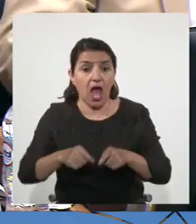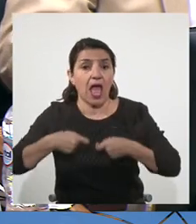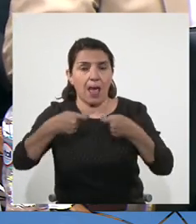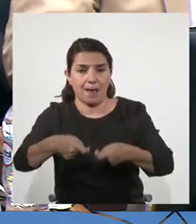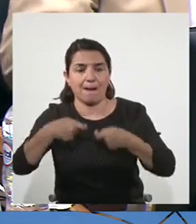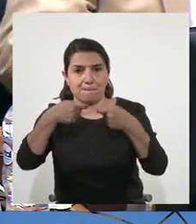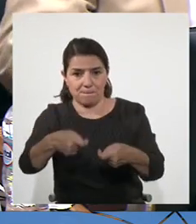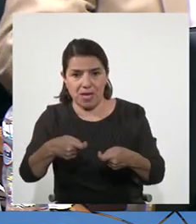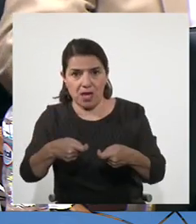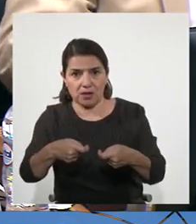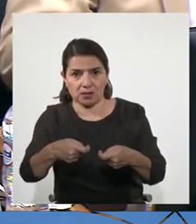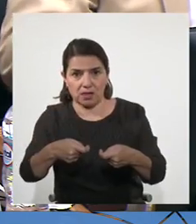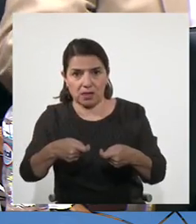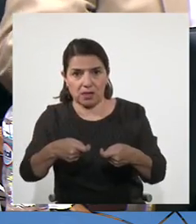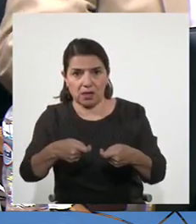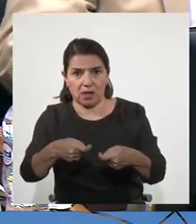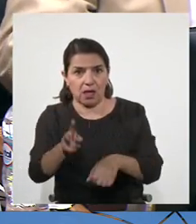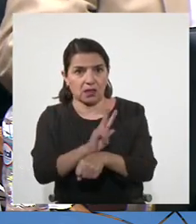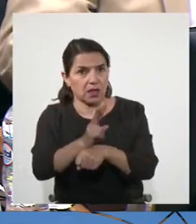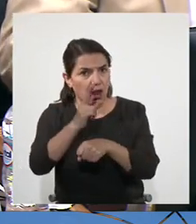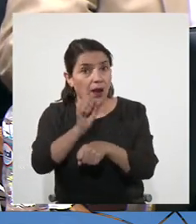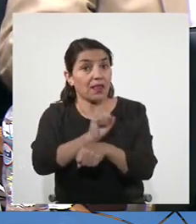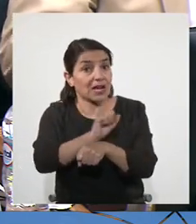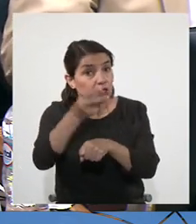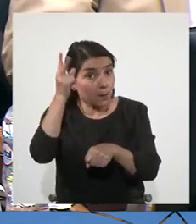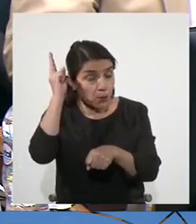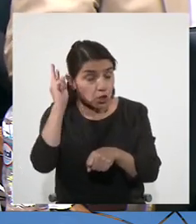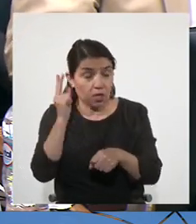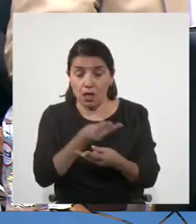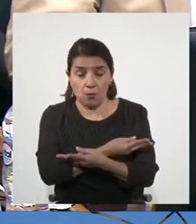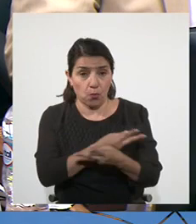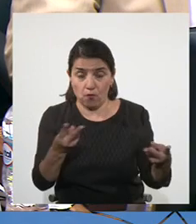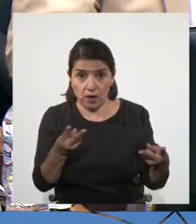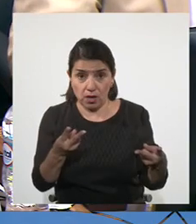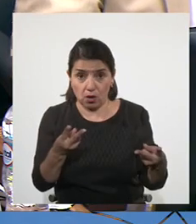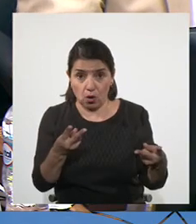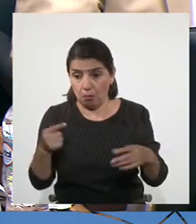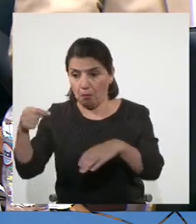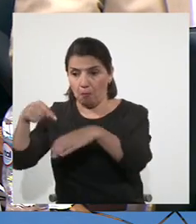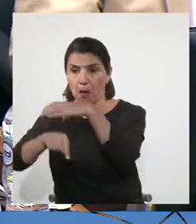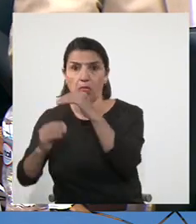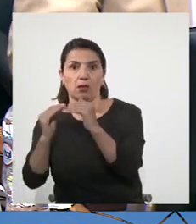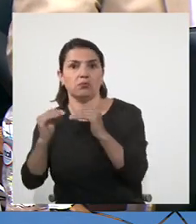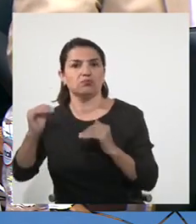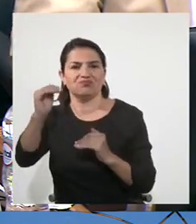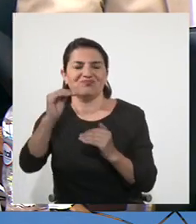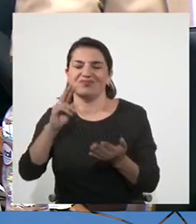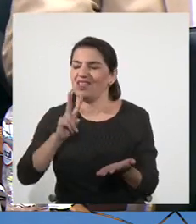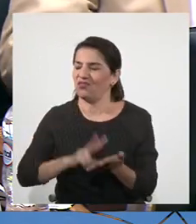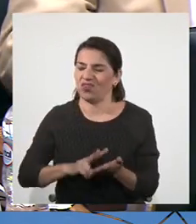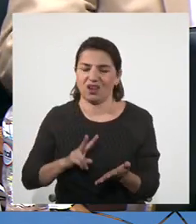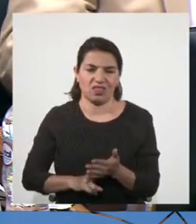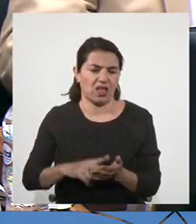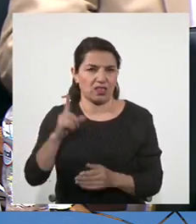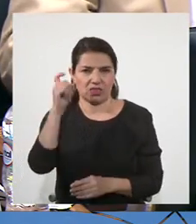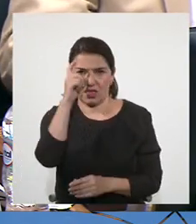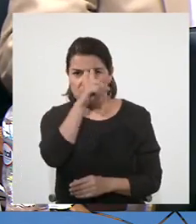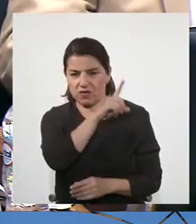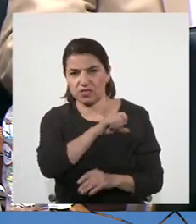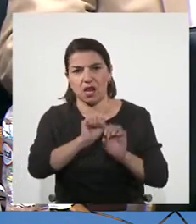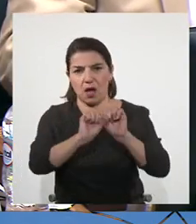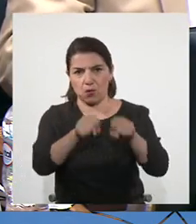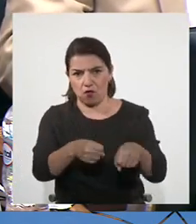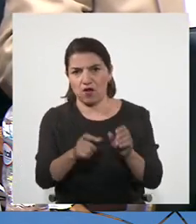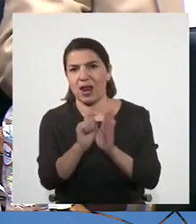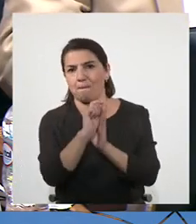públicas de transporte en la capital, sin contar, por cierto, el metro. Entonces, la verdad es que es muy difícil aprobar el presupuesto para